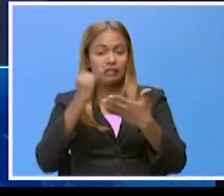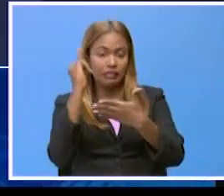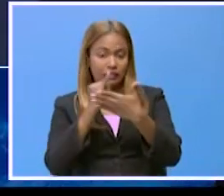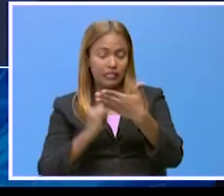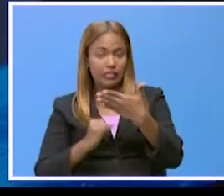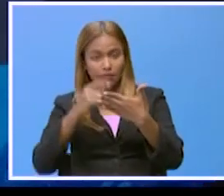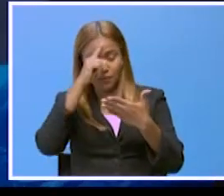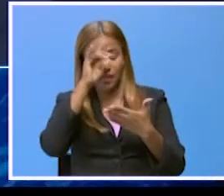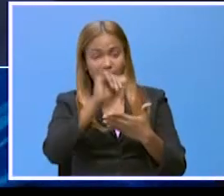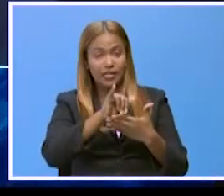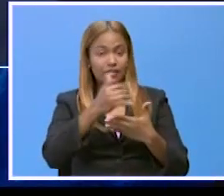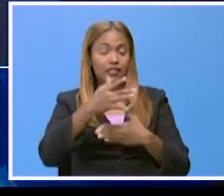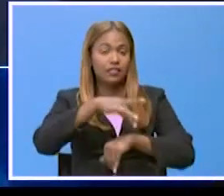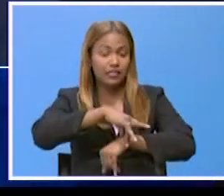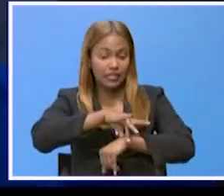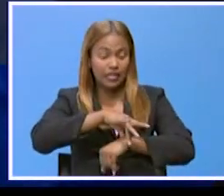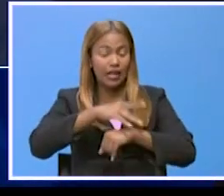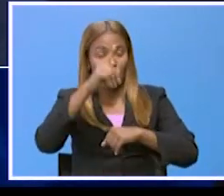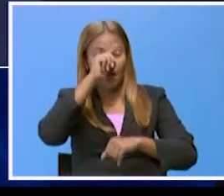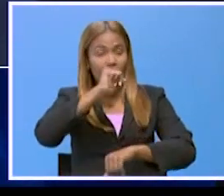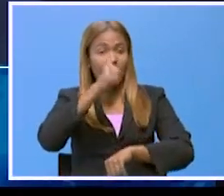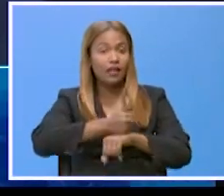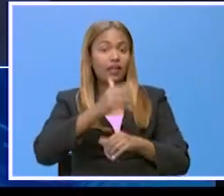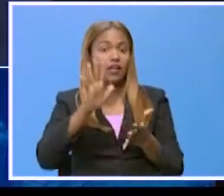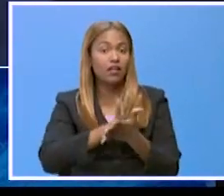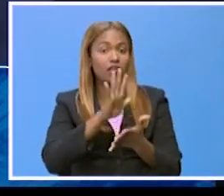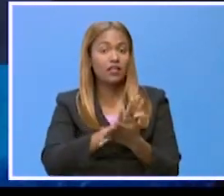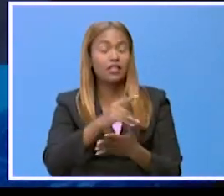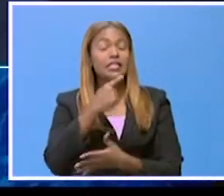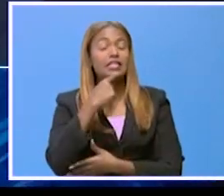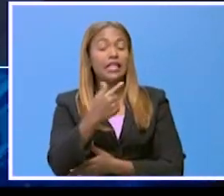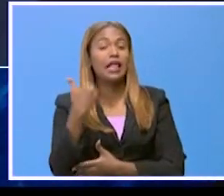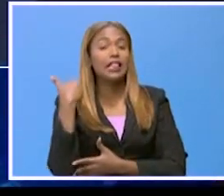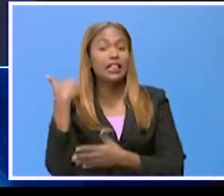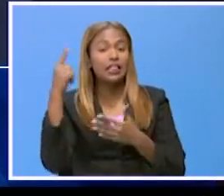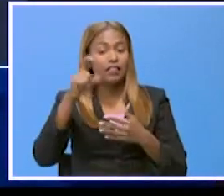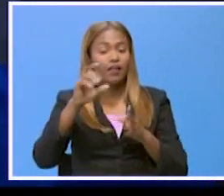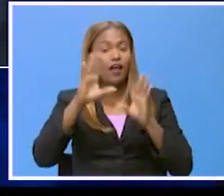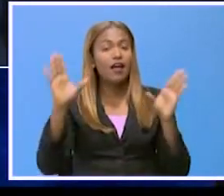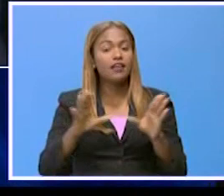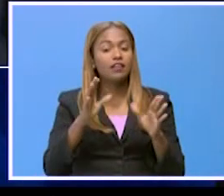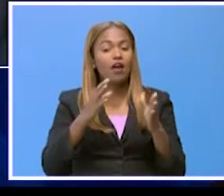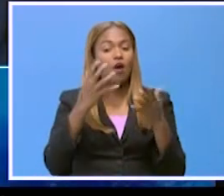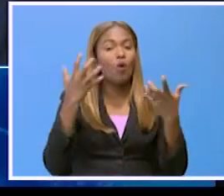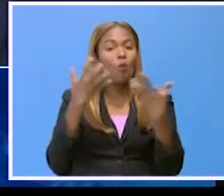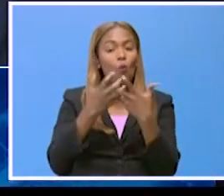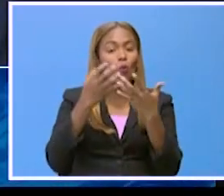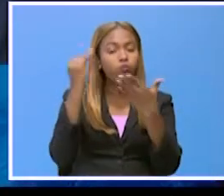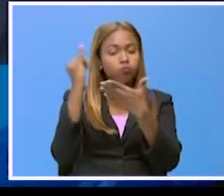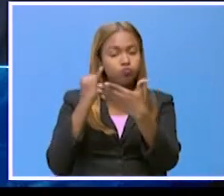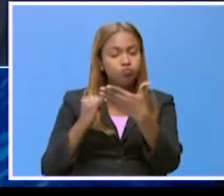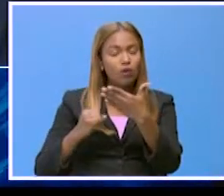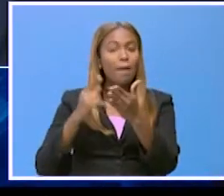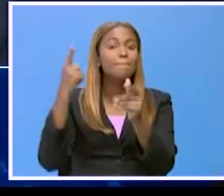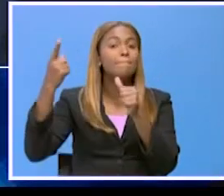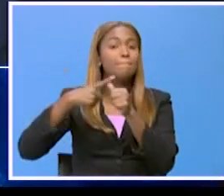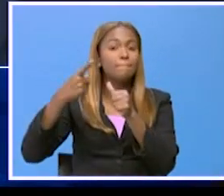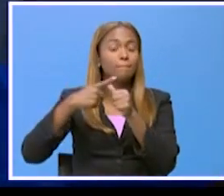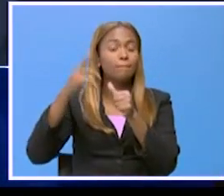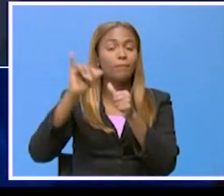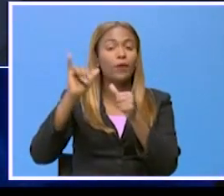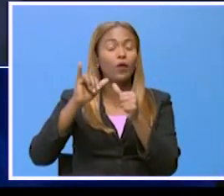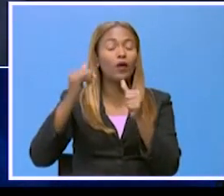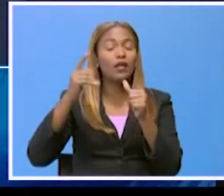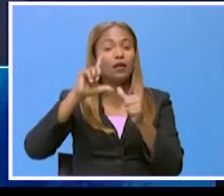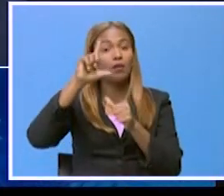de tener nieve en el suelo vieron que había que hacer variaciones culturales y se agotaron